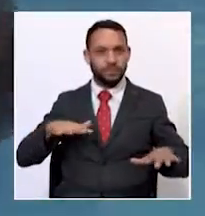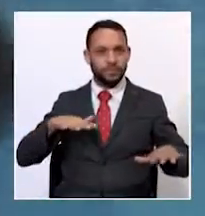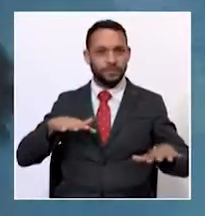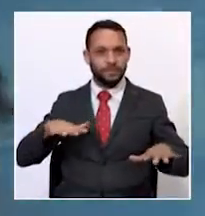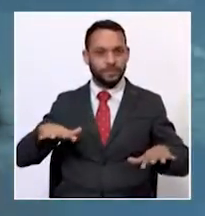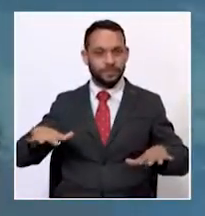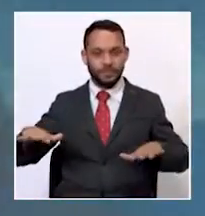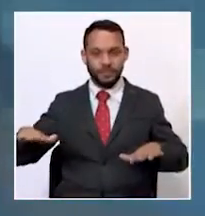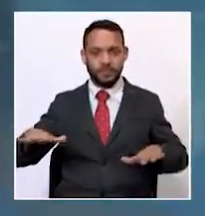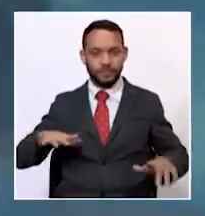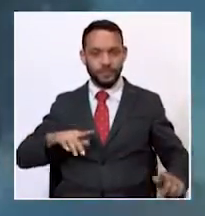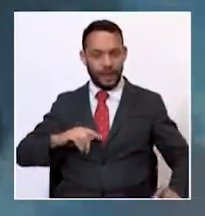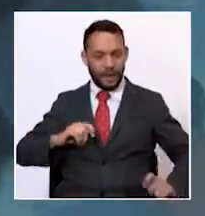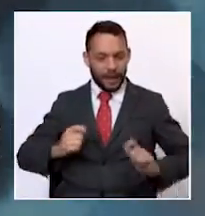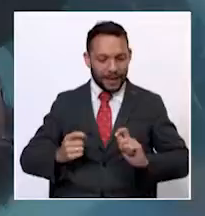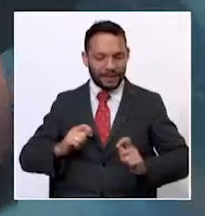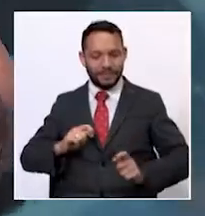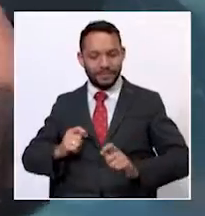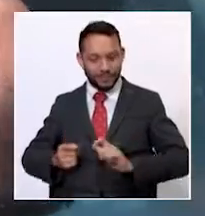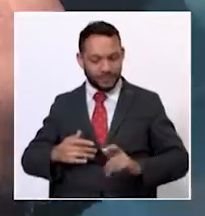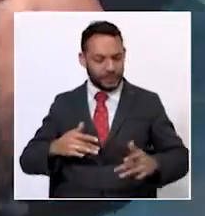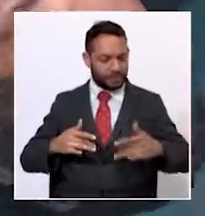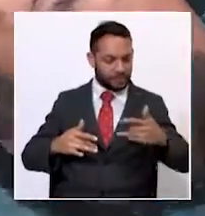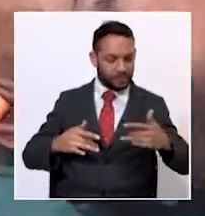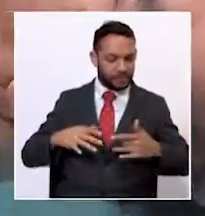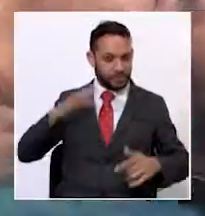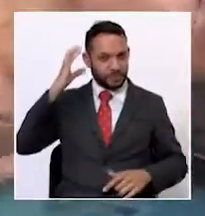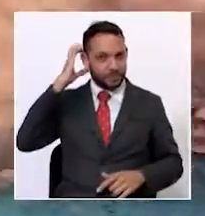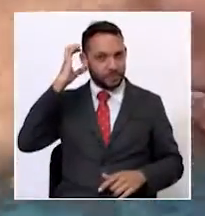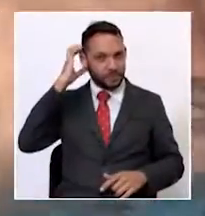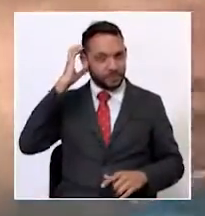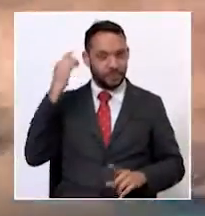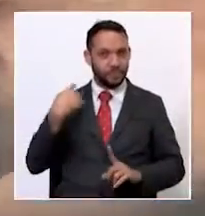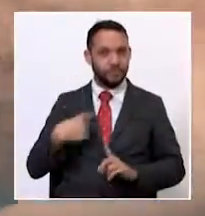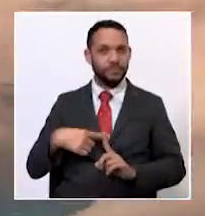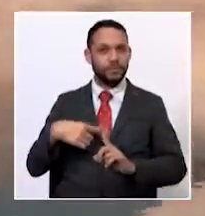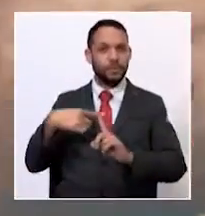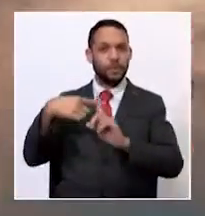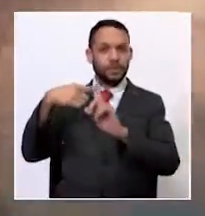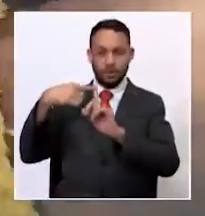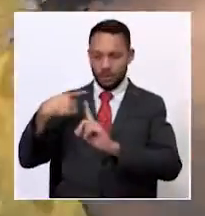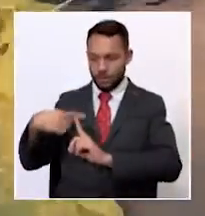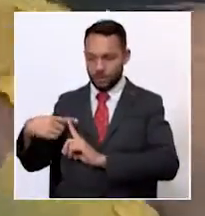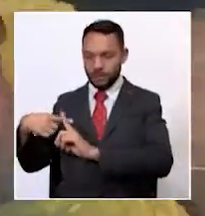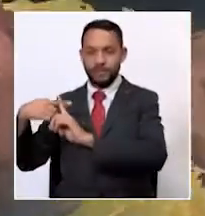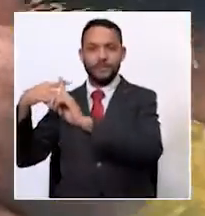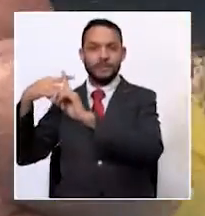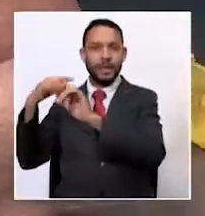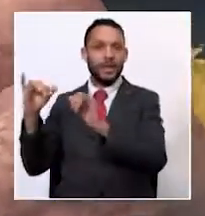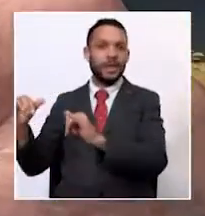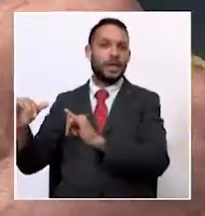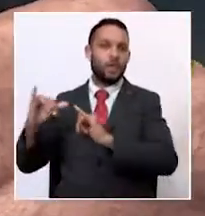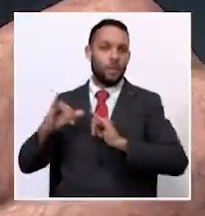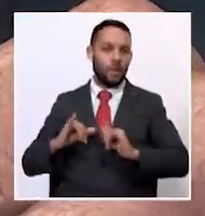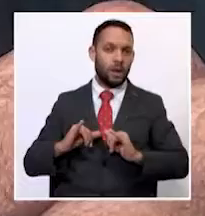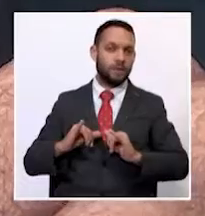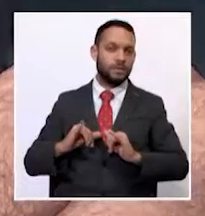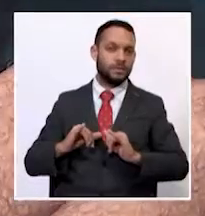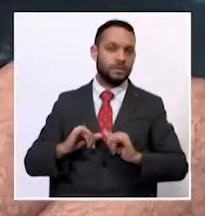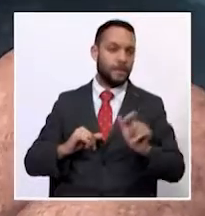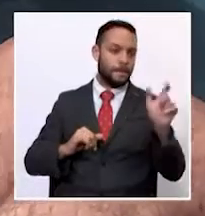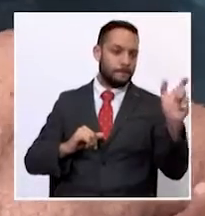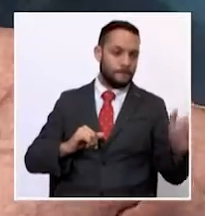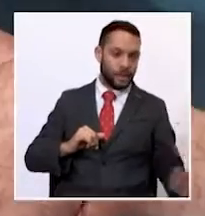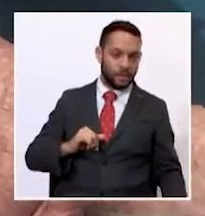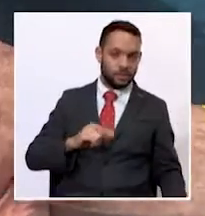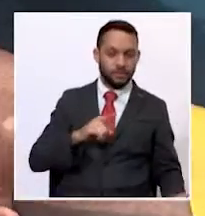generan un cambio en la frecuencia de las ondas del cerebro, muy similar al que experimentan las personas que están en